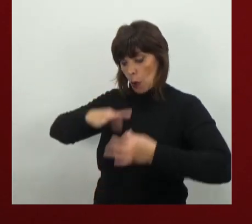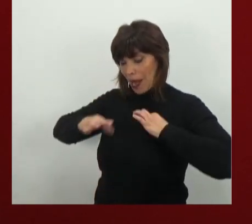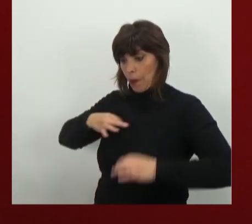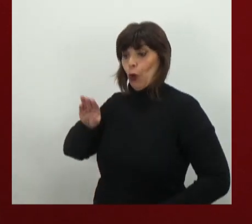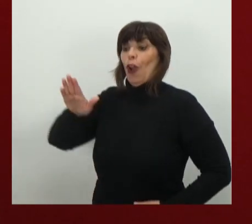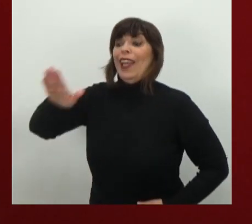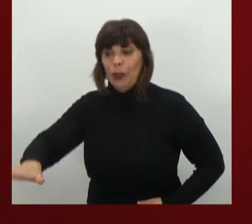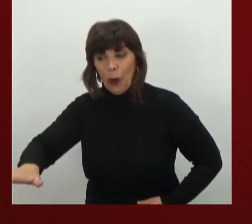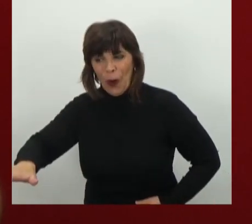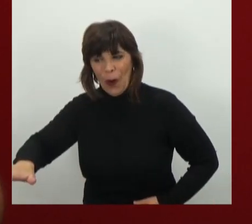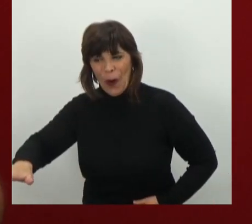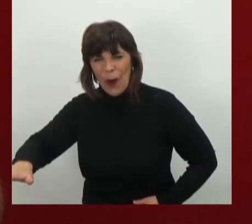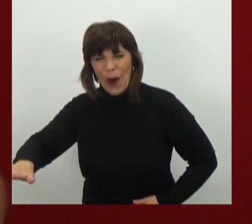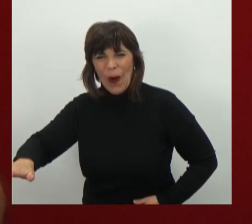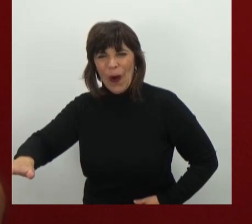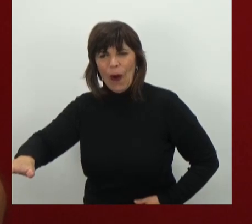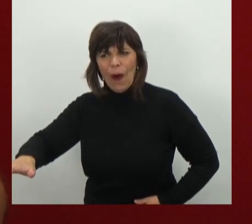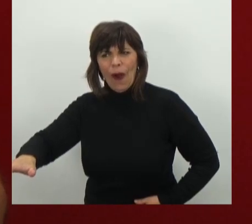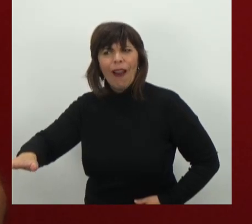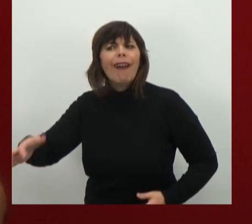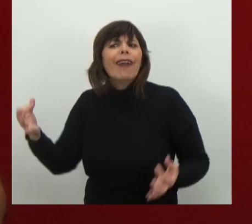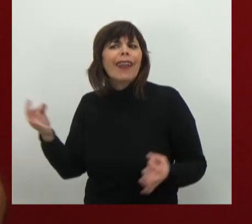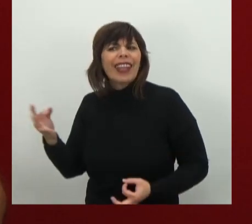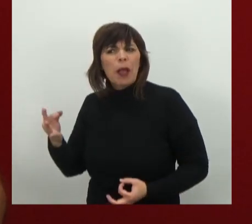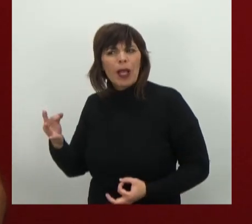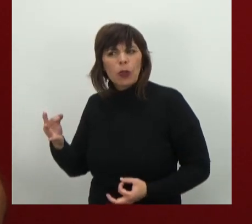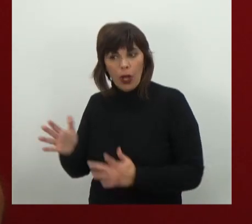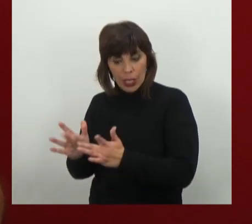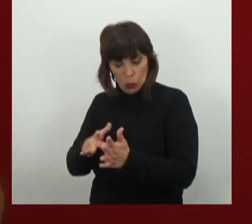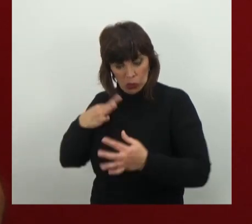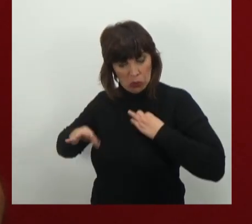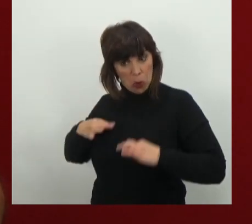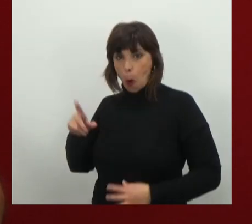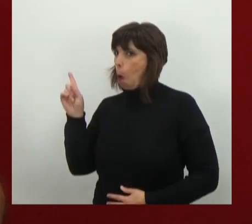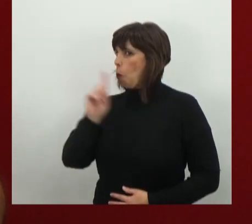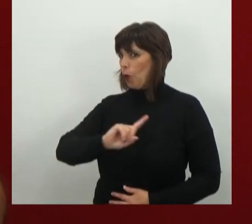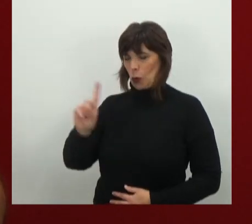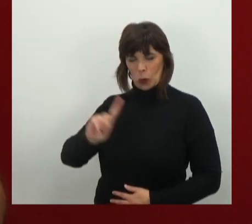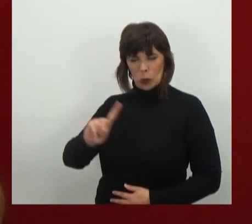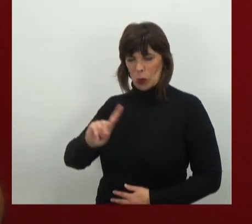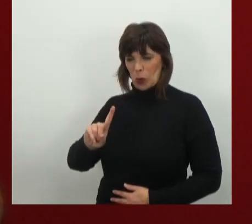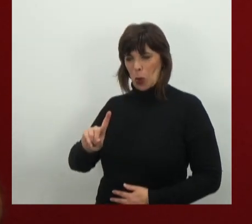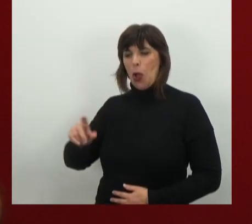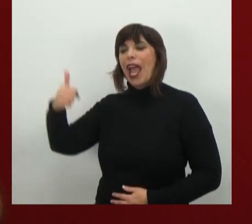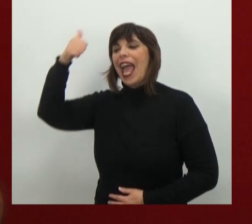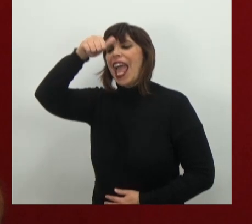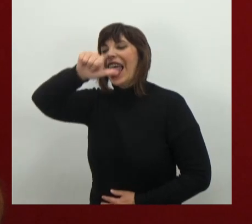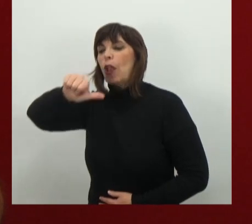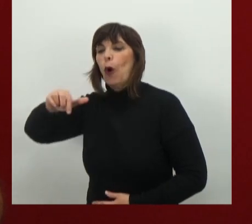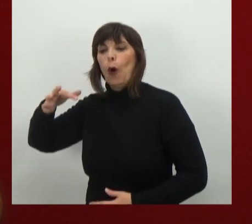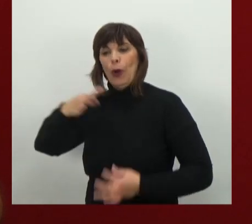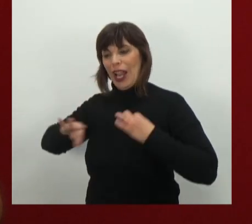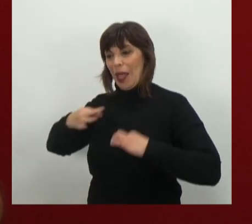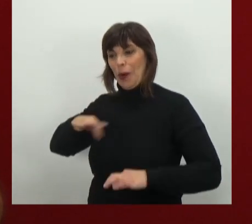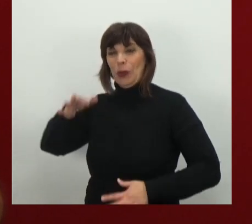el que se contamina, entre comillas, positivamente, es el leproso. Se contamina